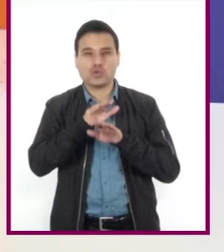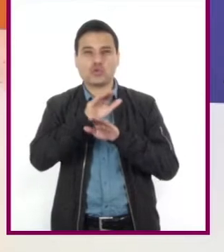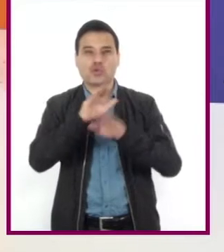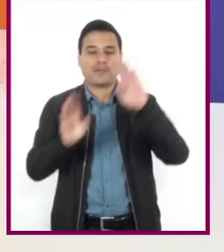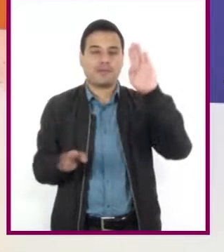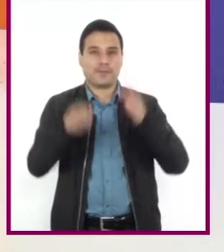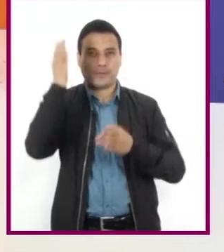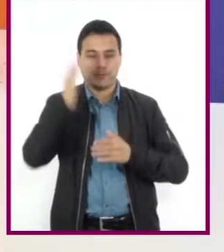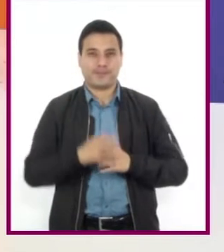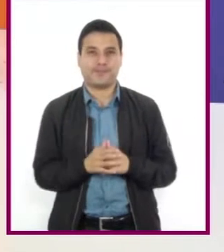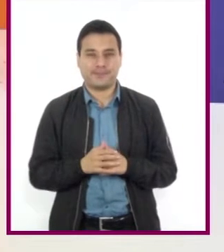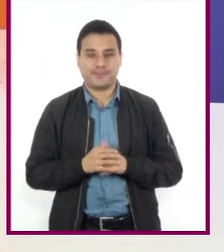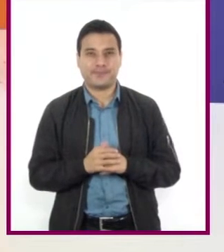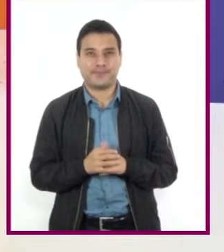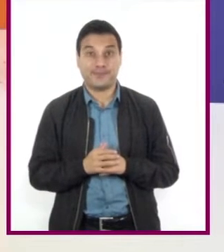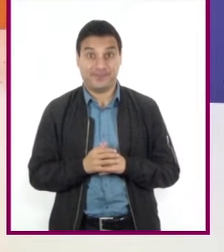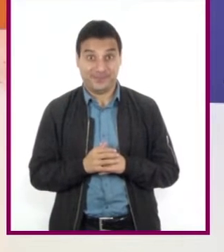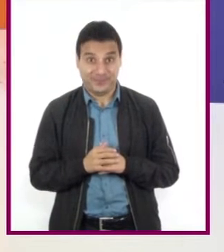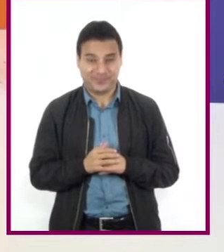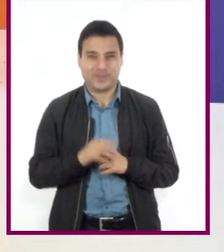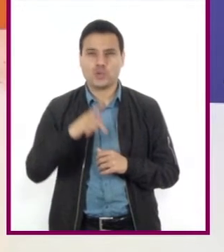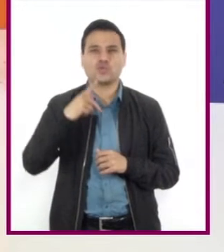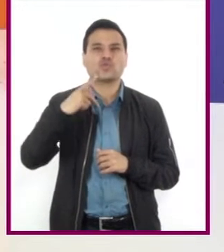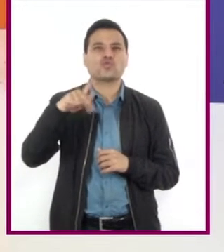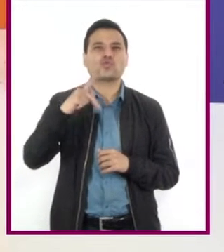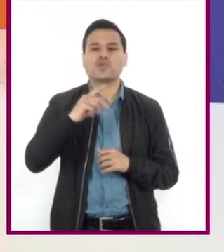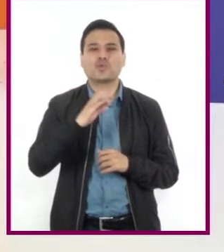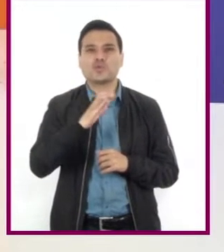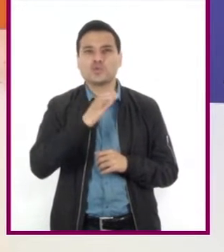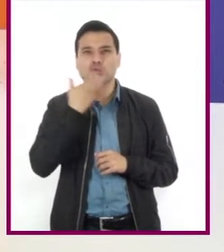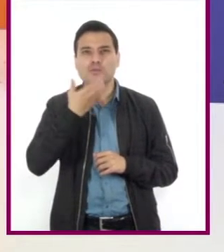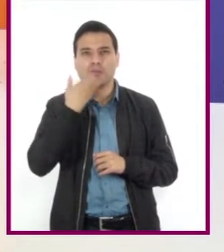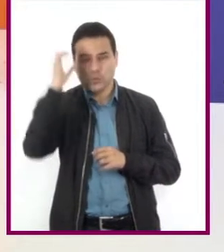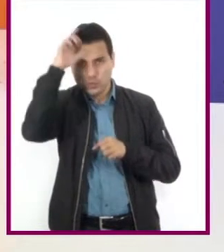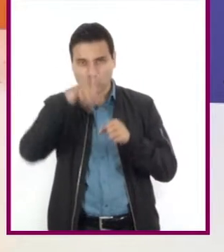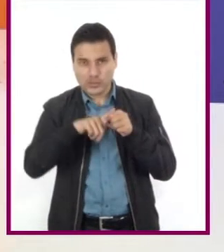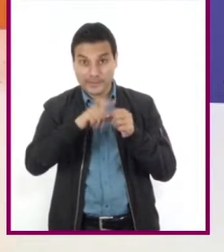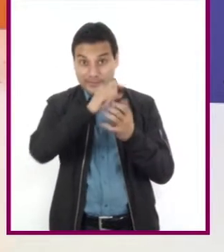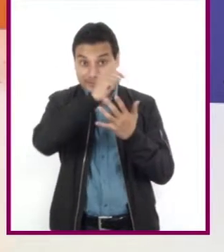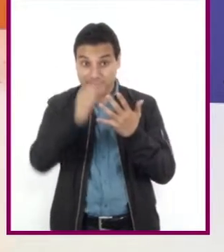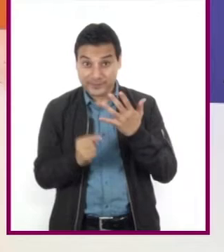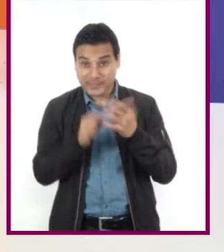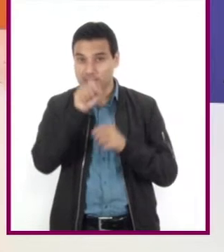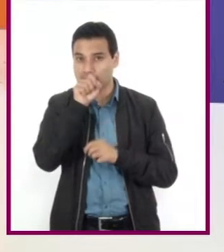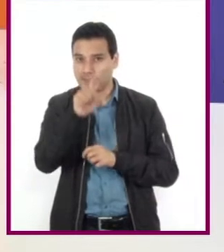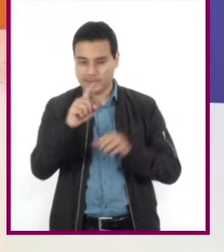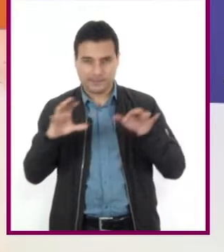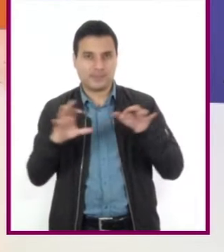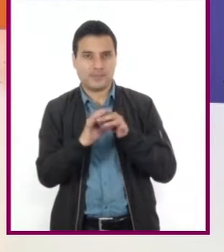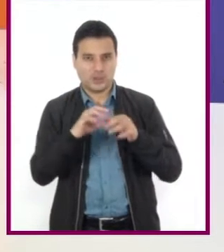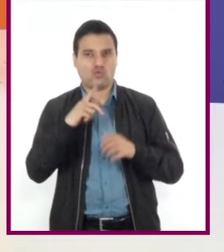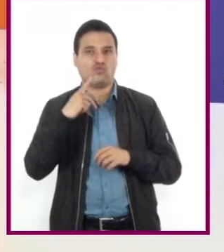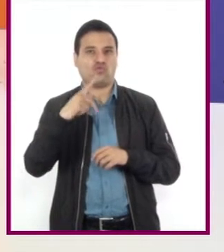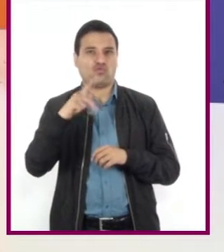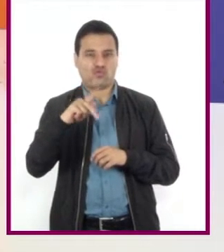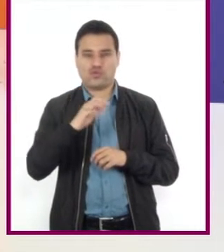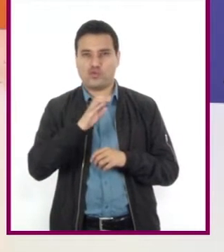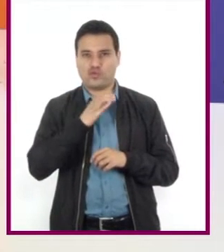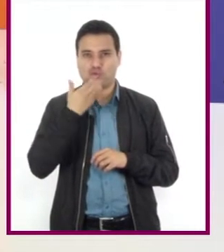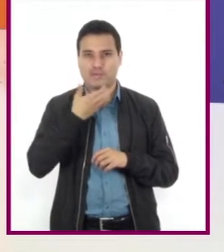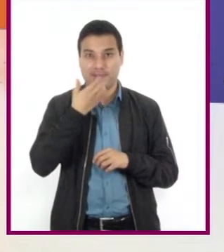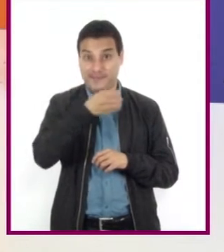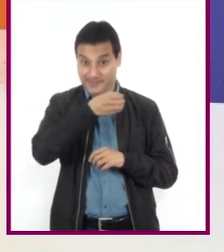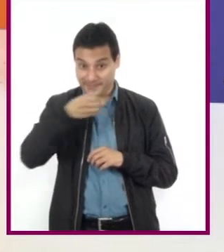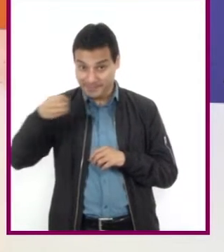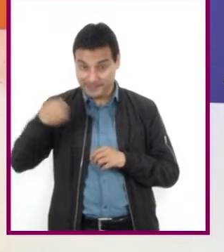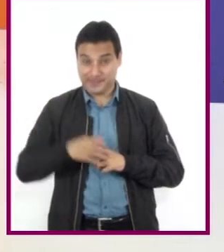imaginarlo. La elección de estas prácticas culturales está además asociada con la estructura social y la refleja. Es por